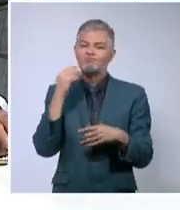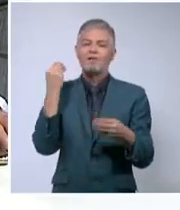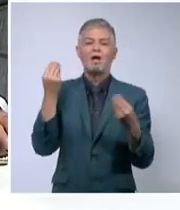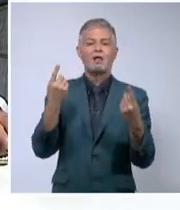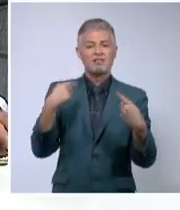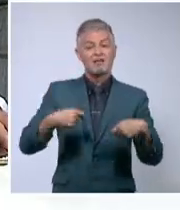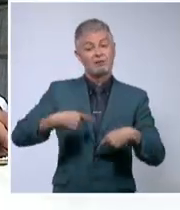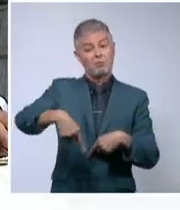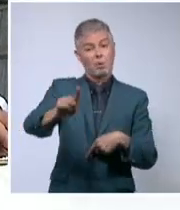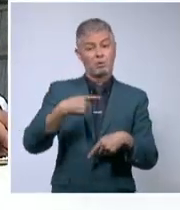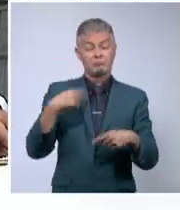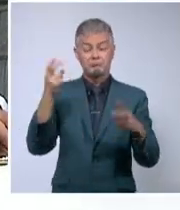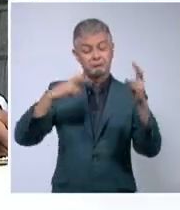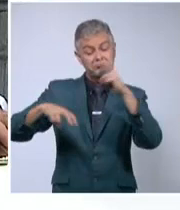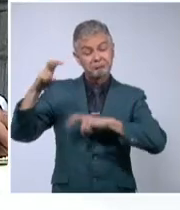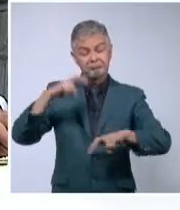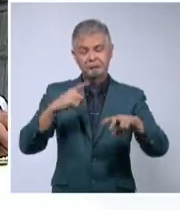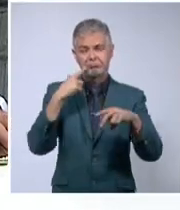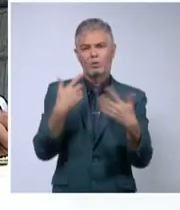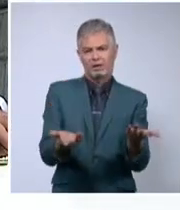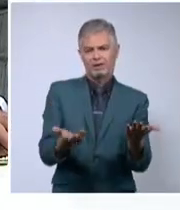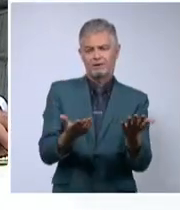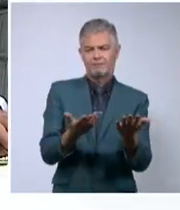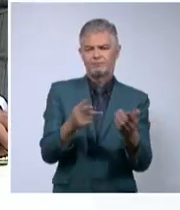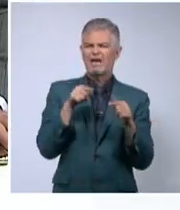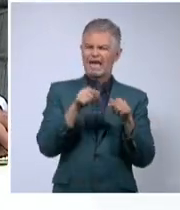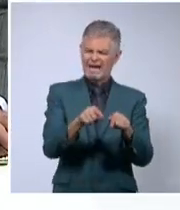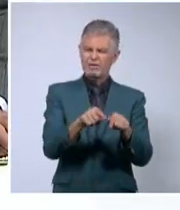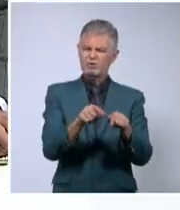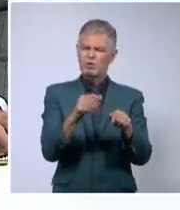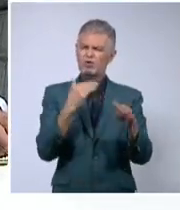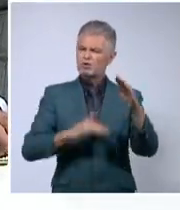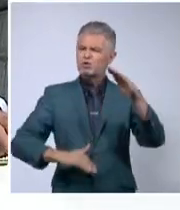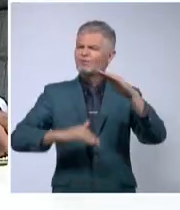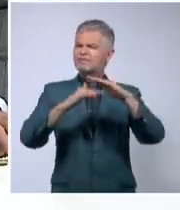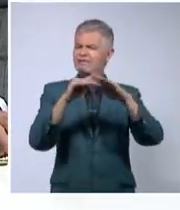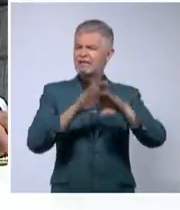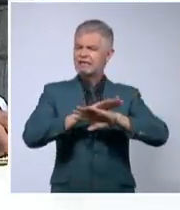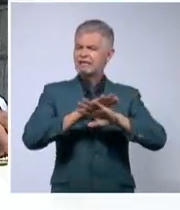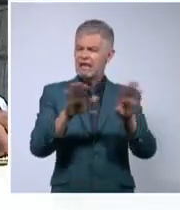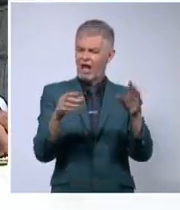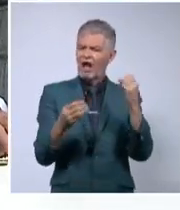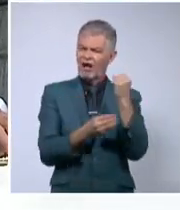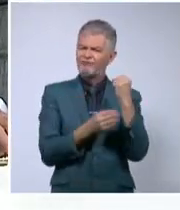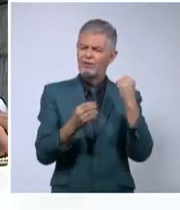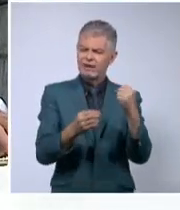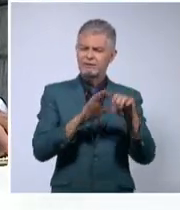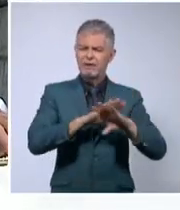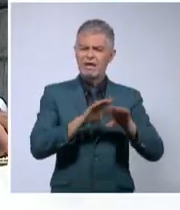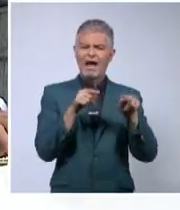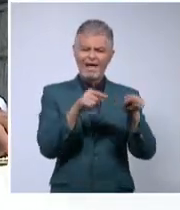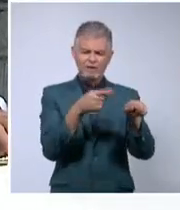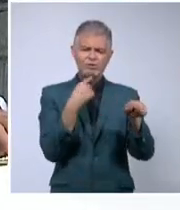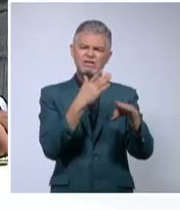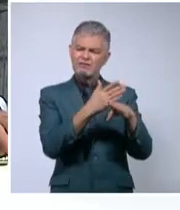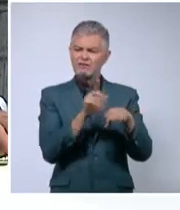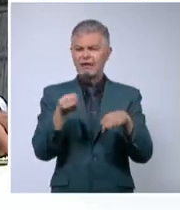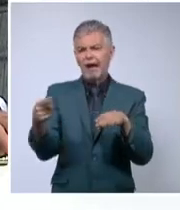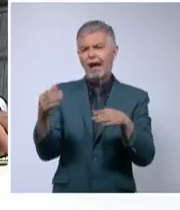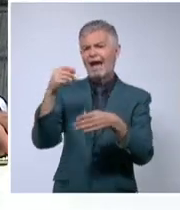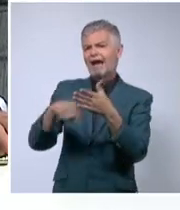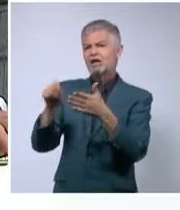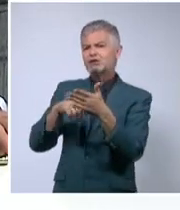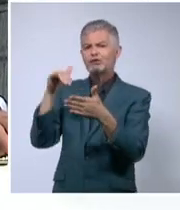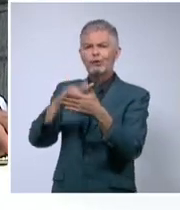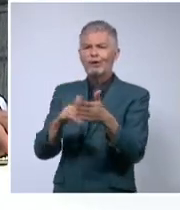Pero la pregunta ¿es un argumento suficiente o lo suficientemente sólido para desconocer estas elecciones? Hagamos un